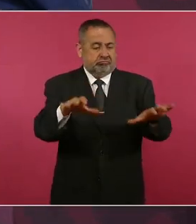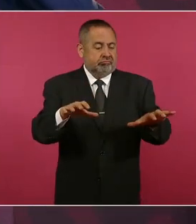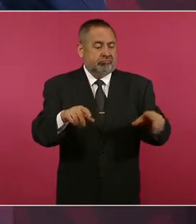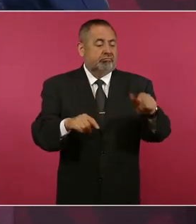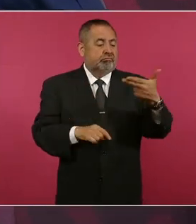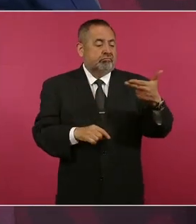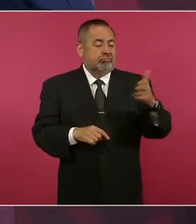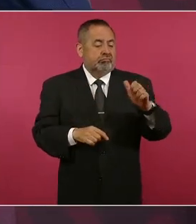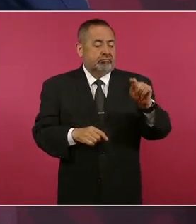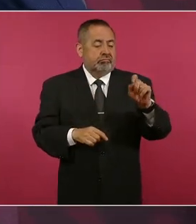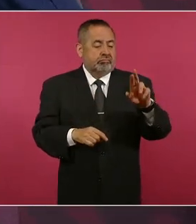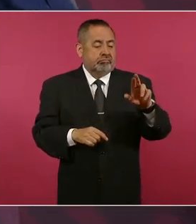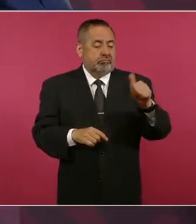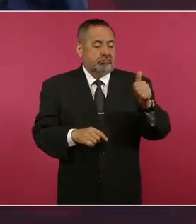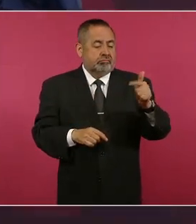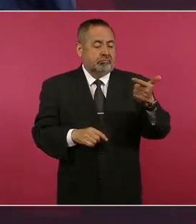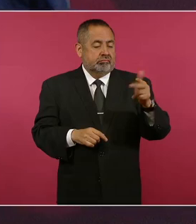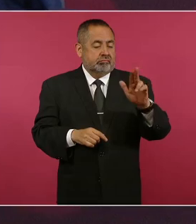Héctor Aguilar Camín